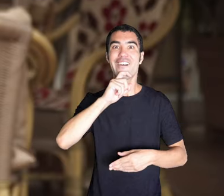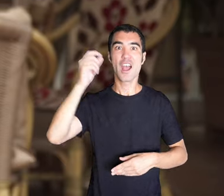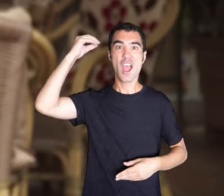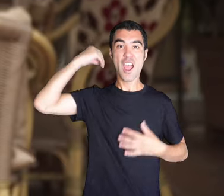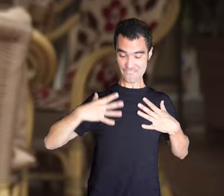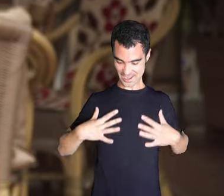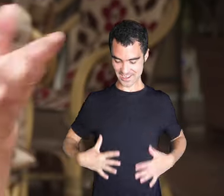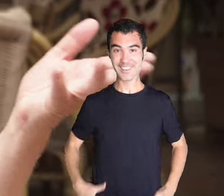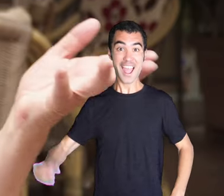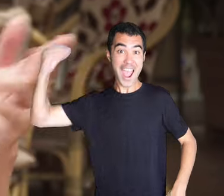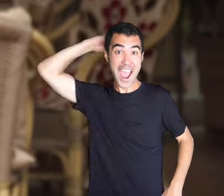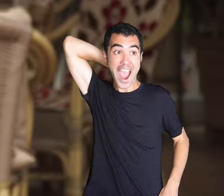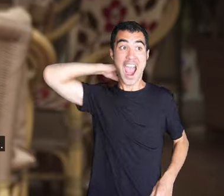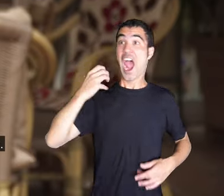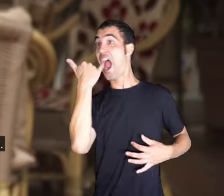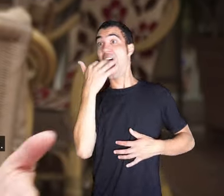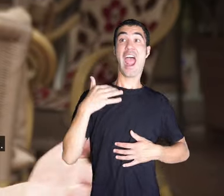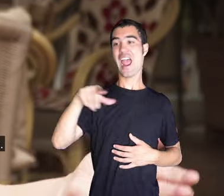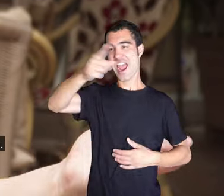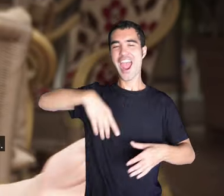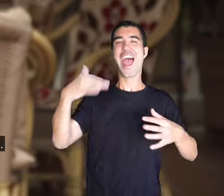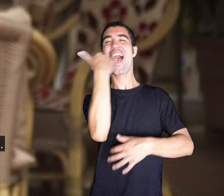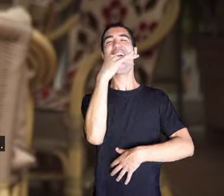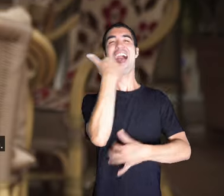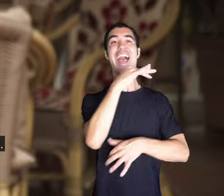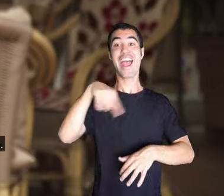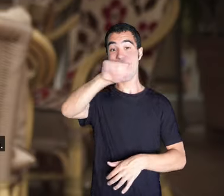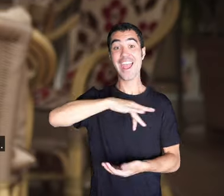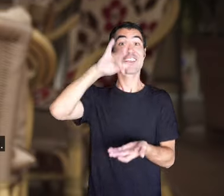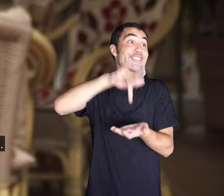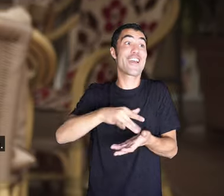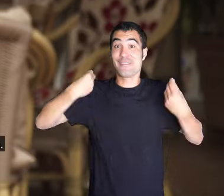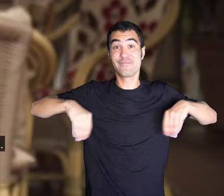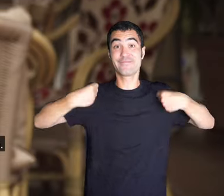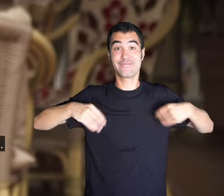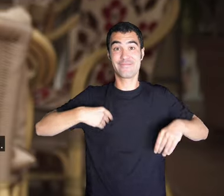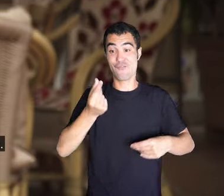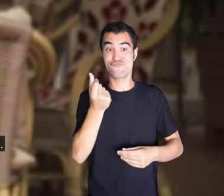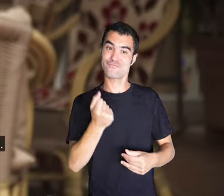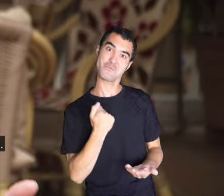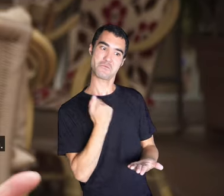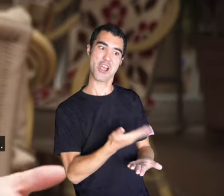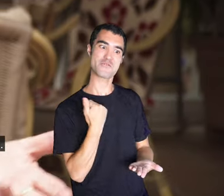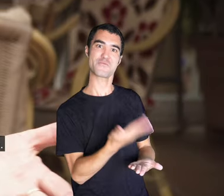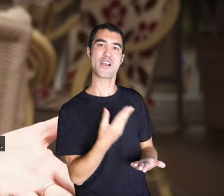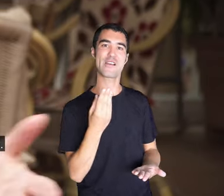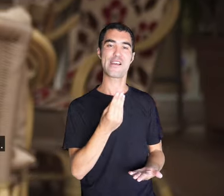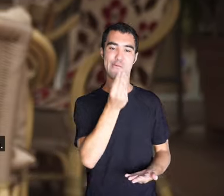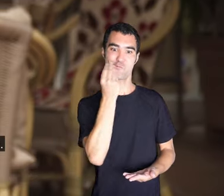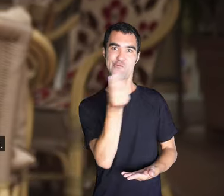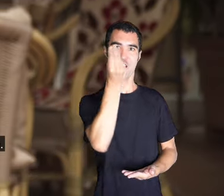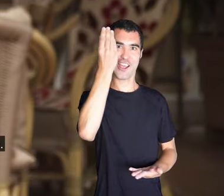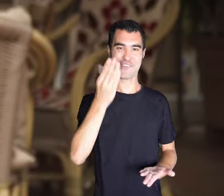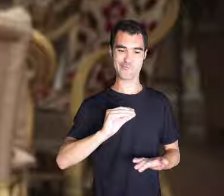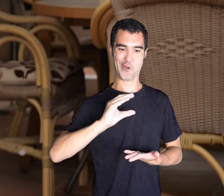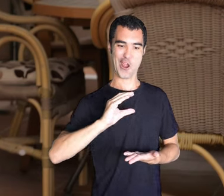dentro de mi vestido, para hacer reír la gente. Y la gente, cuando lo pasa bien, da una propina más